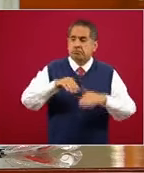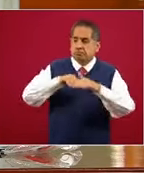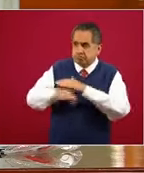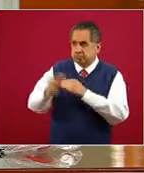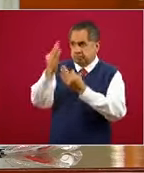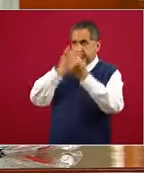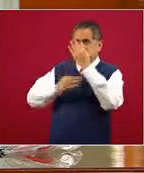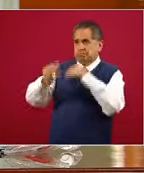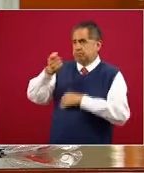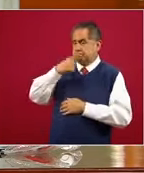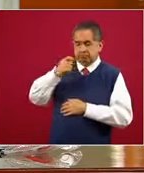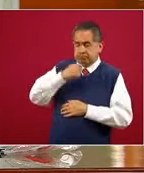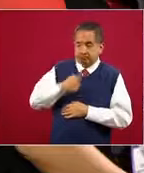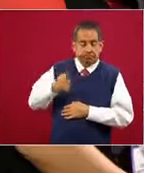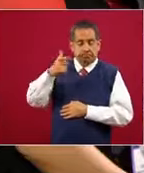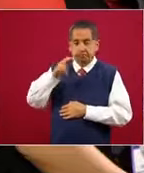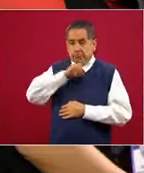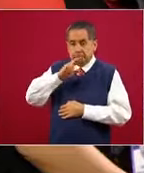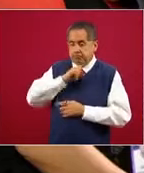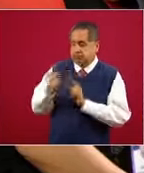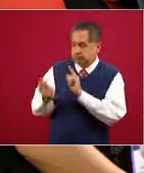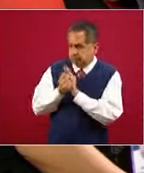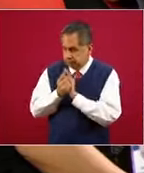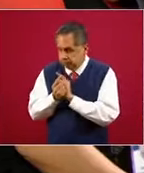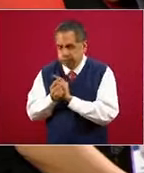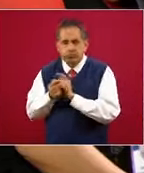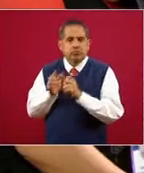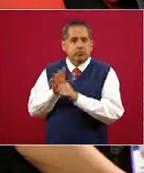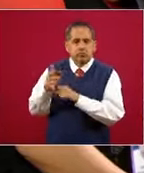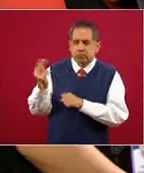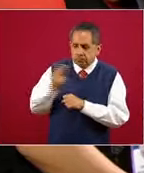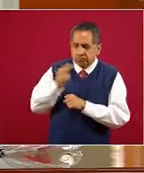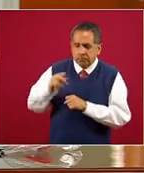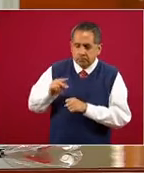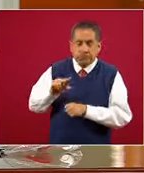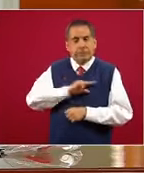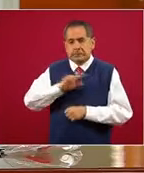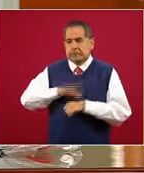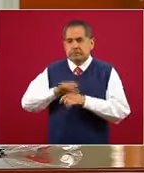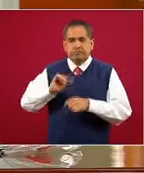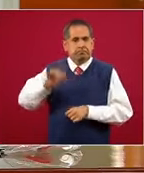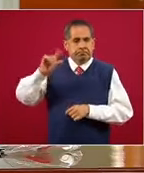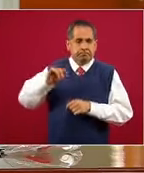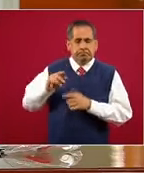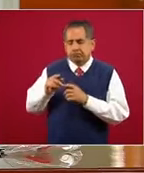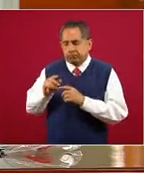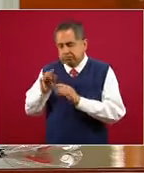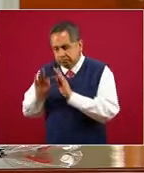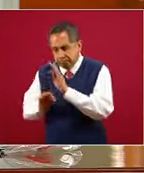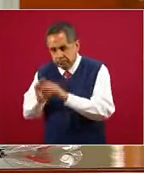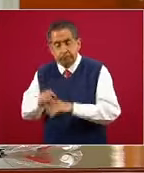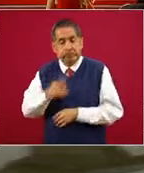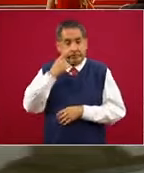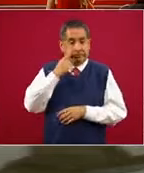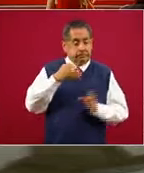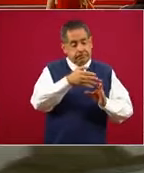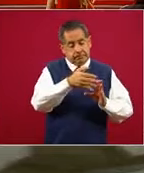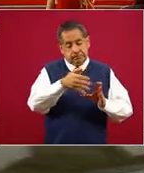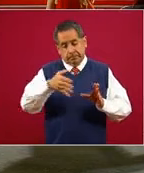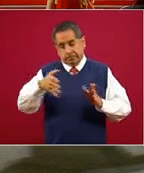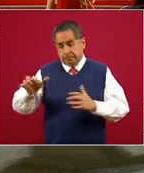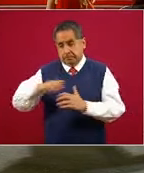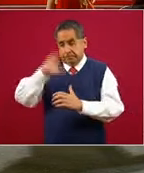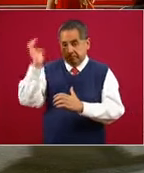tratados en atención primaria a la salud y cuáles requerirán tratamientos especializados. Una vez que terminan